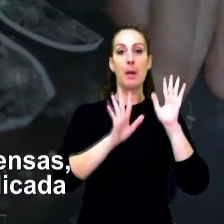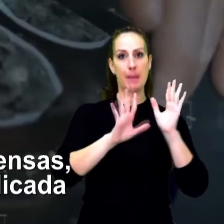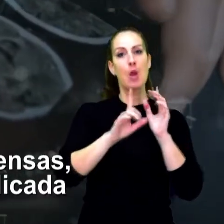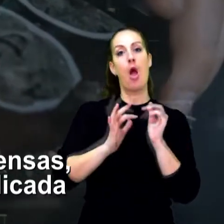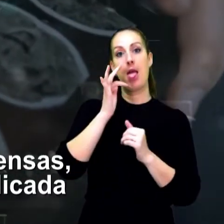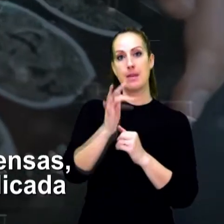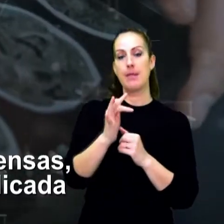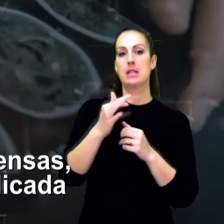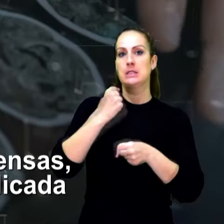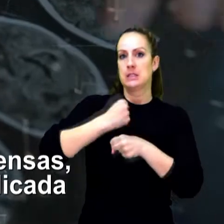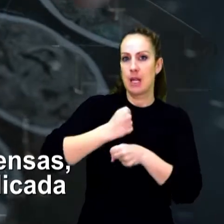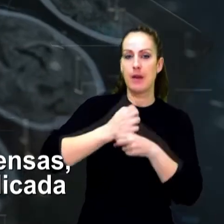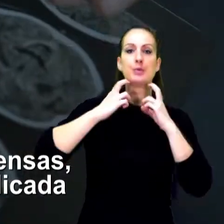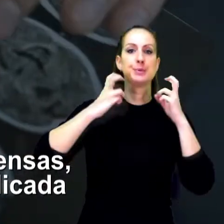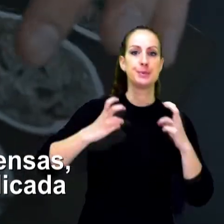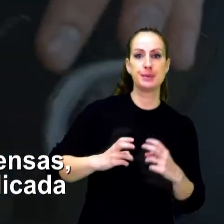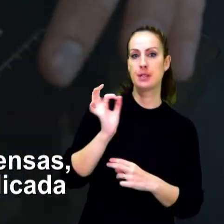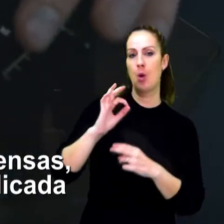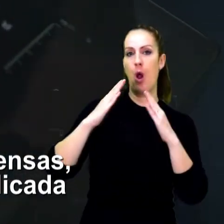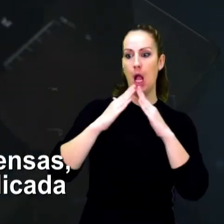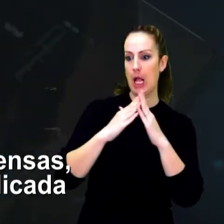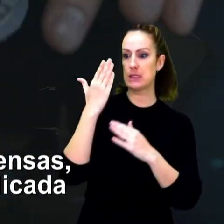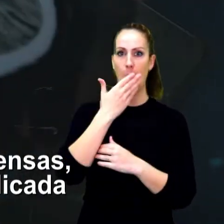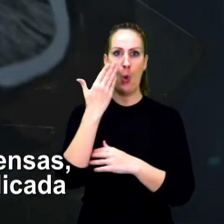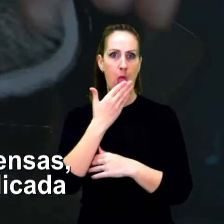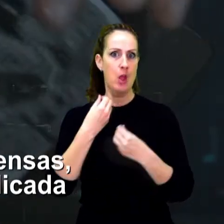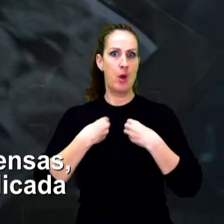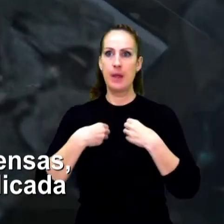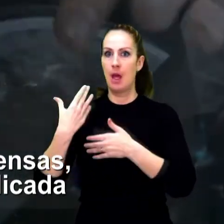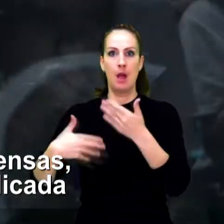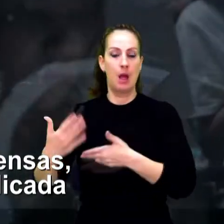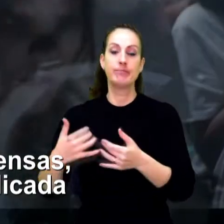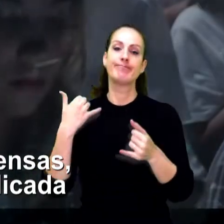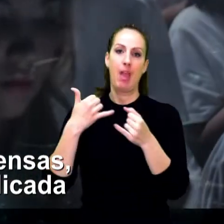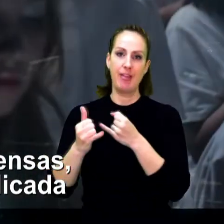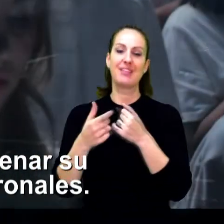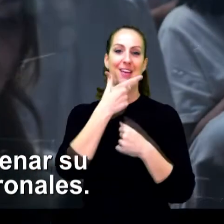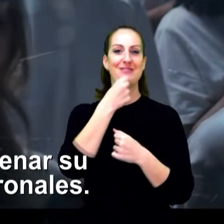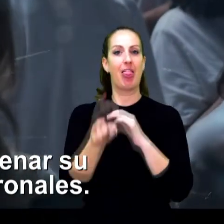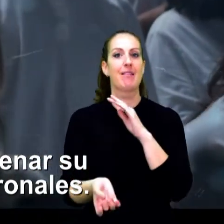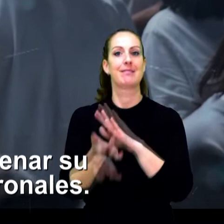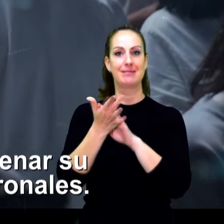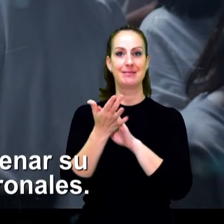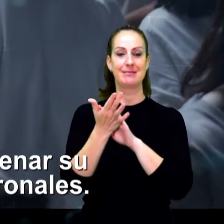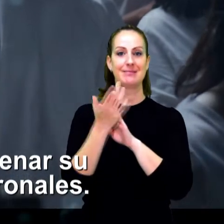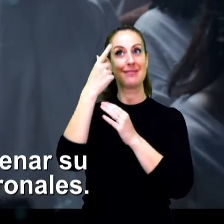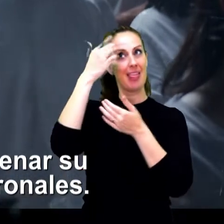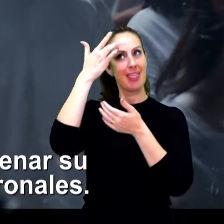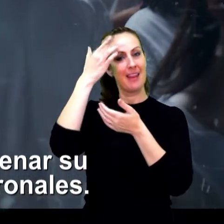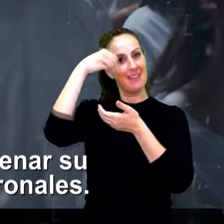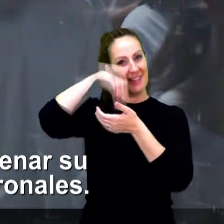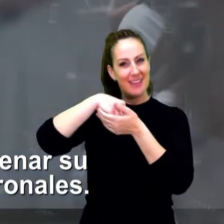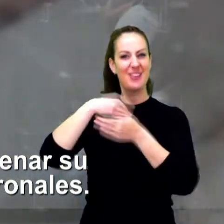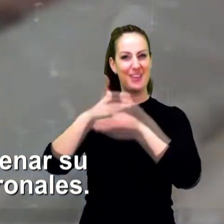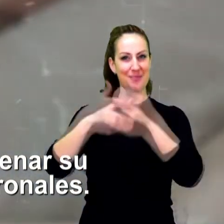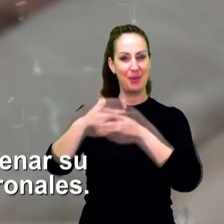Aunque estas causas son variadas y extensas, un trabajo estresante o una rutina complicada en casa o en la escuela